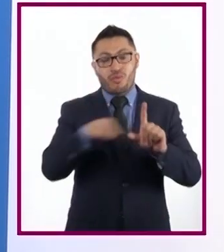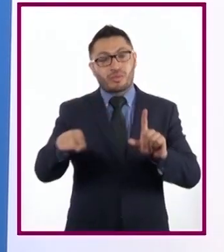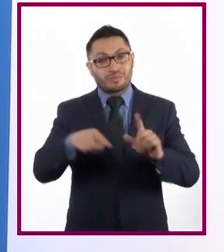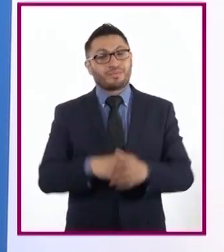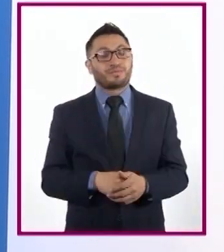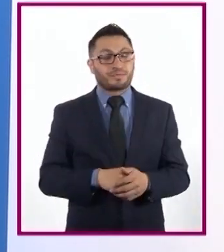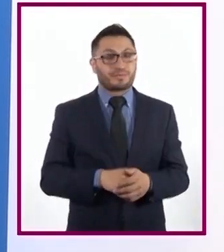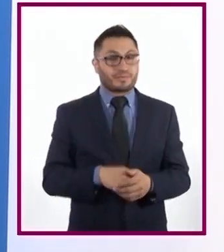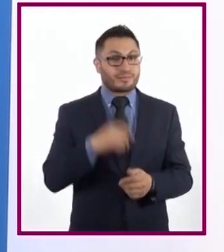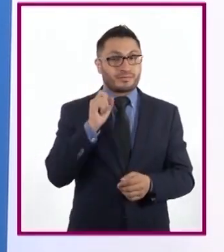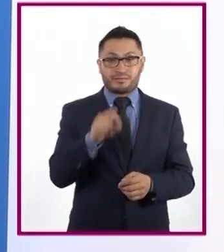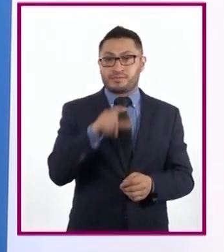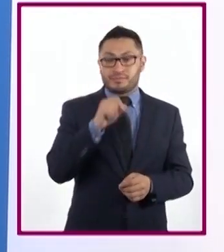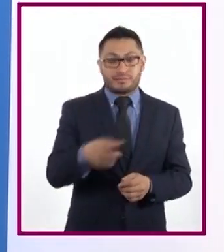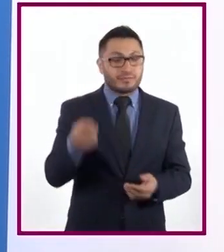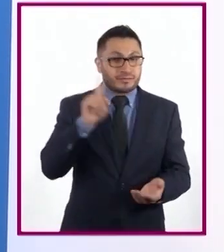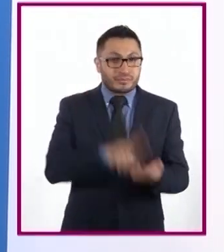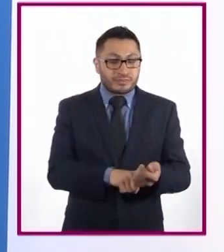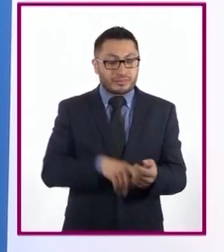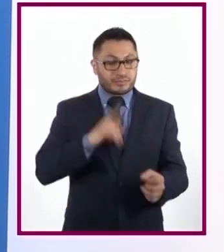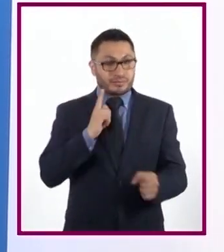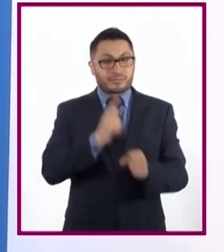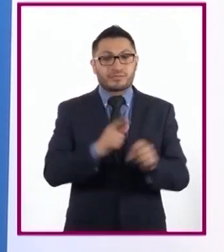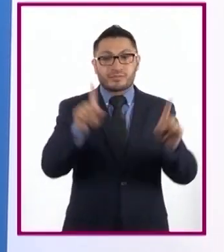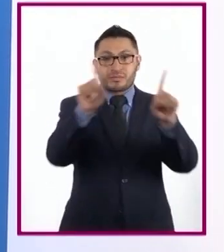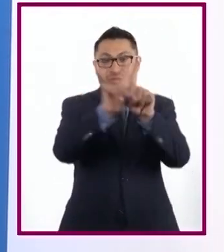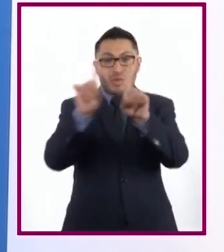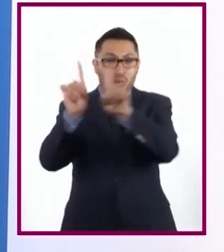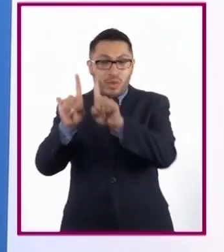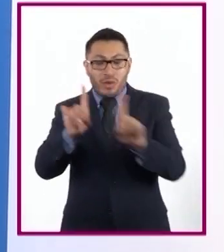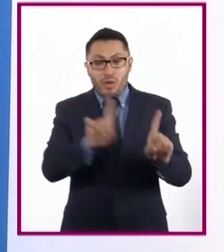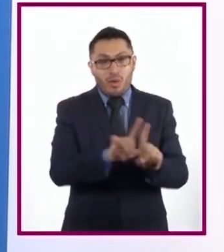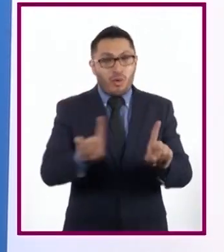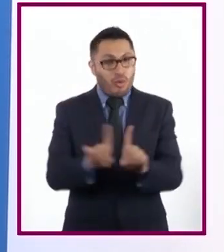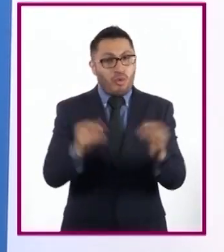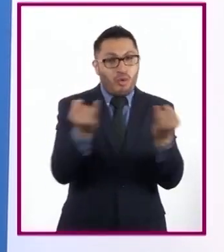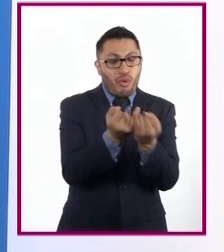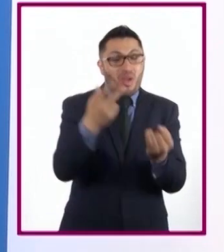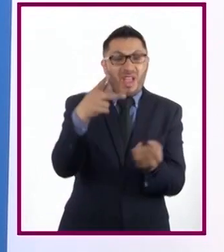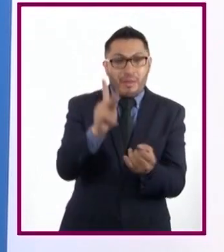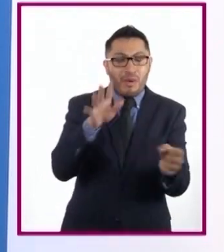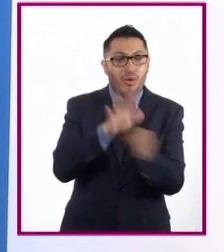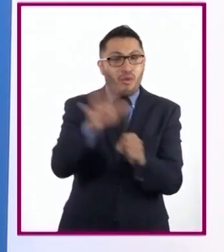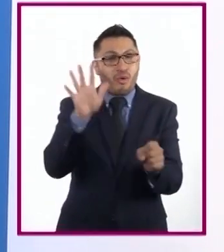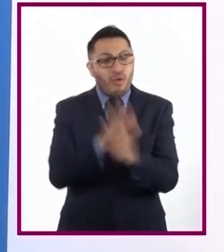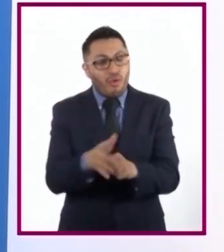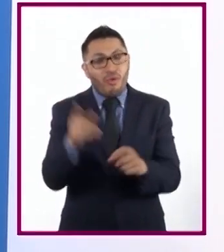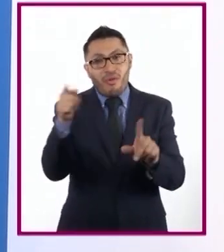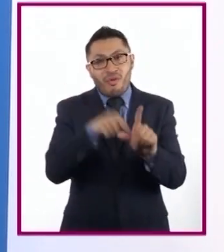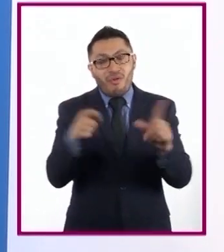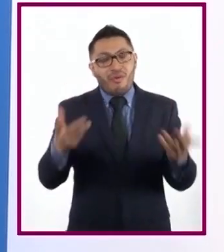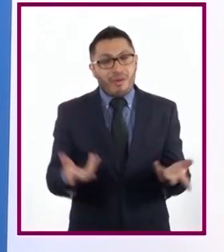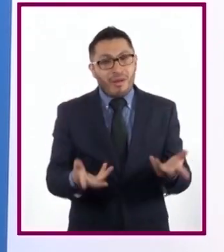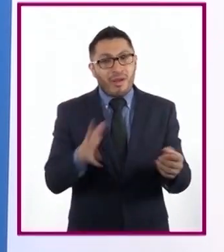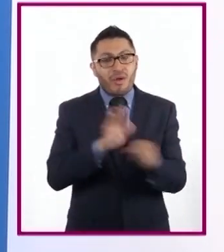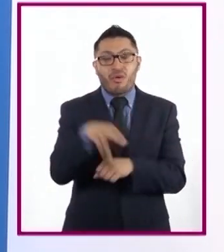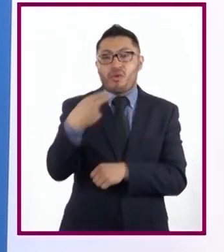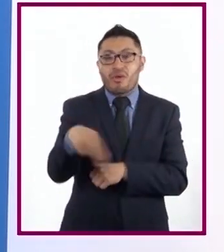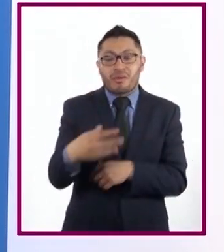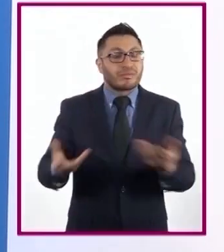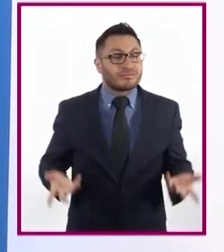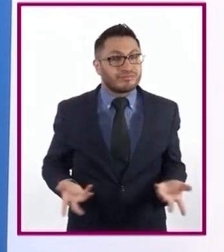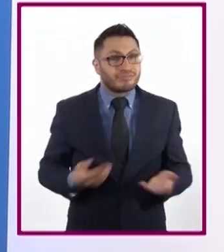y entre ellos podemos encontrar pares de ángulos iguales. Pero, ¿cuáles son estos ángulos y qué nombre